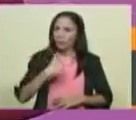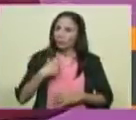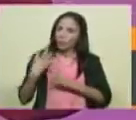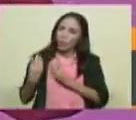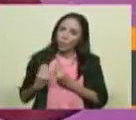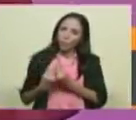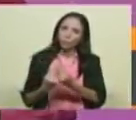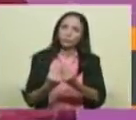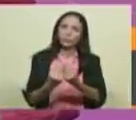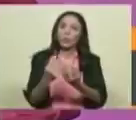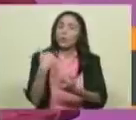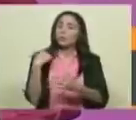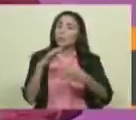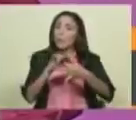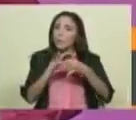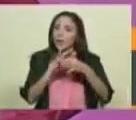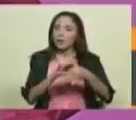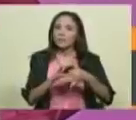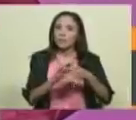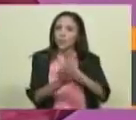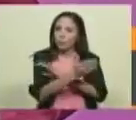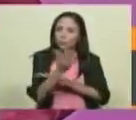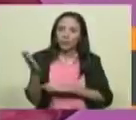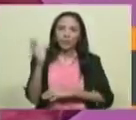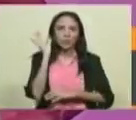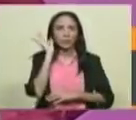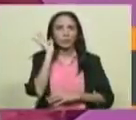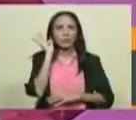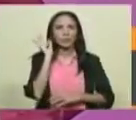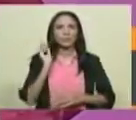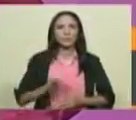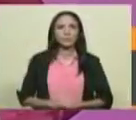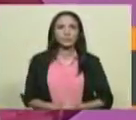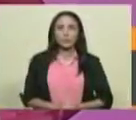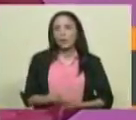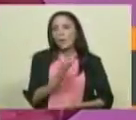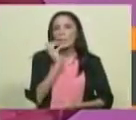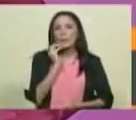Yo quiero que sepan ustedes que tienen en mí un hermano.